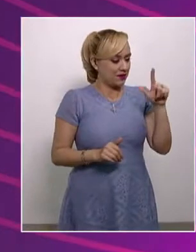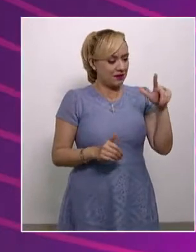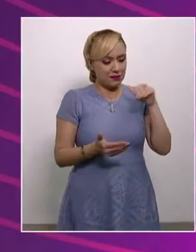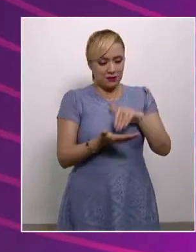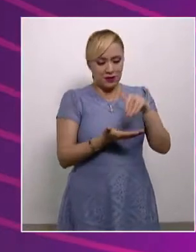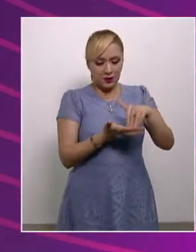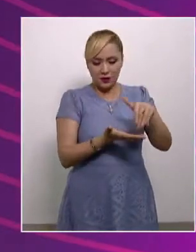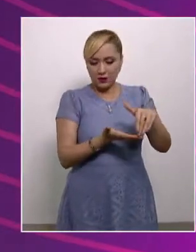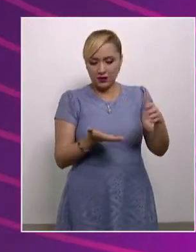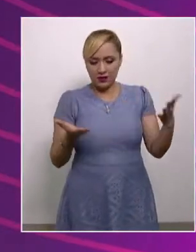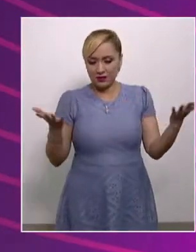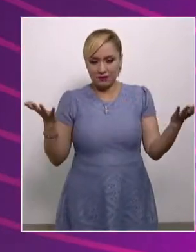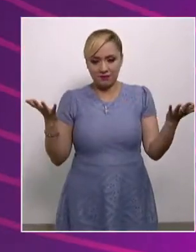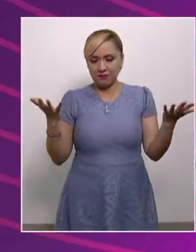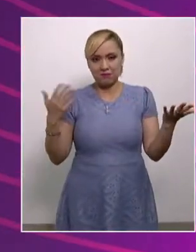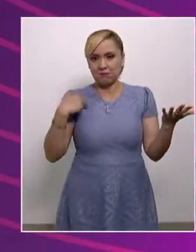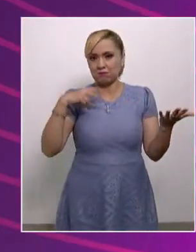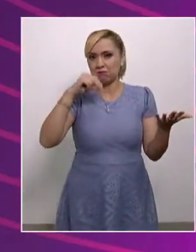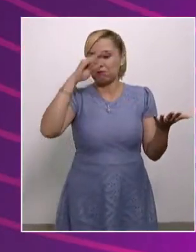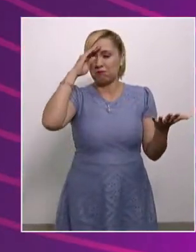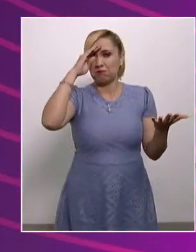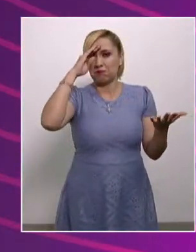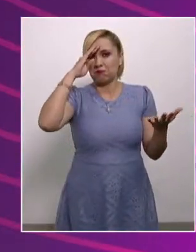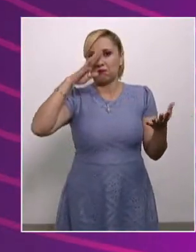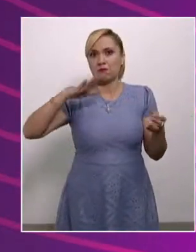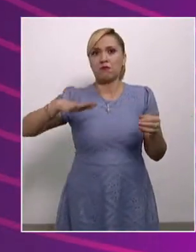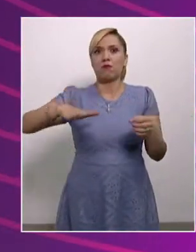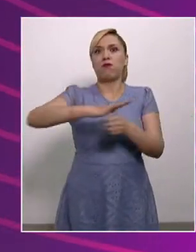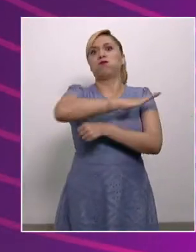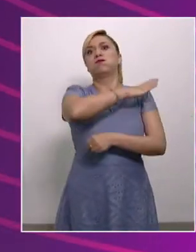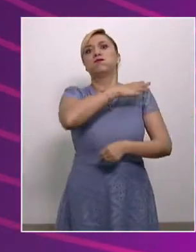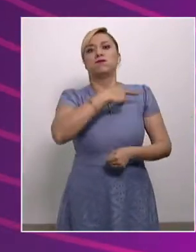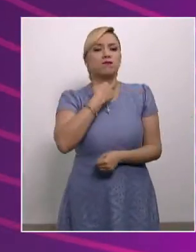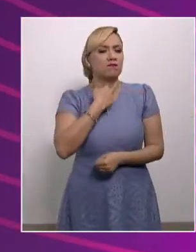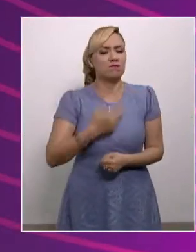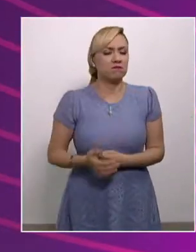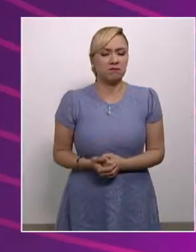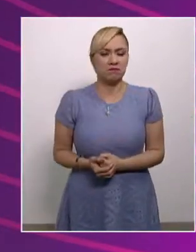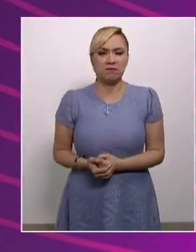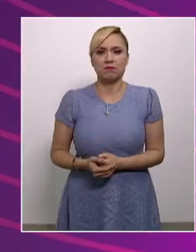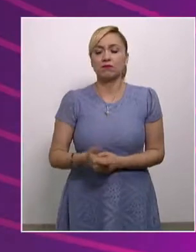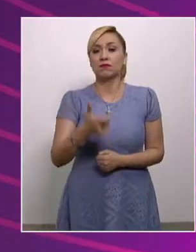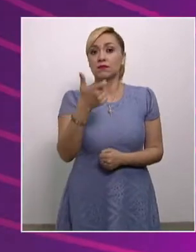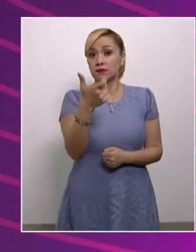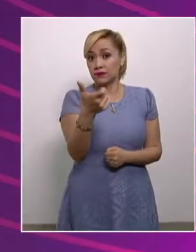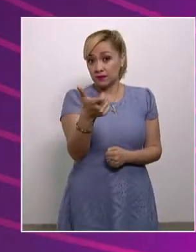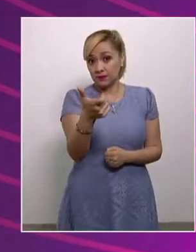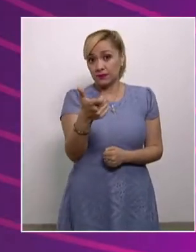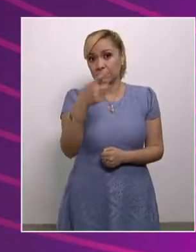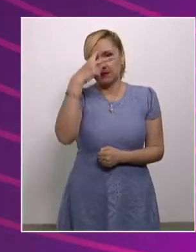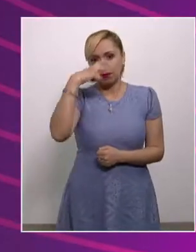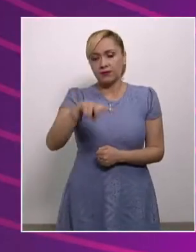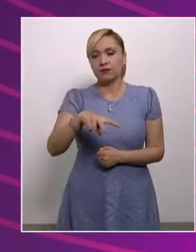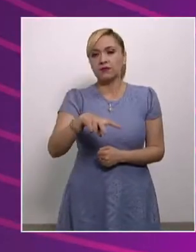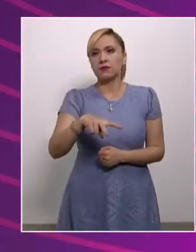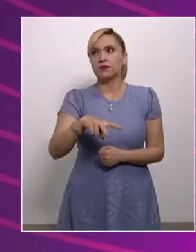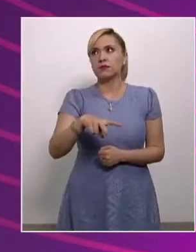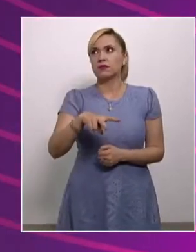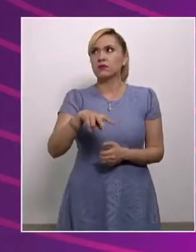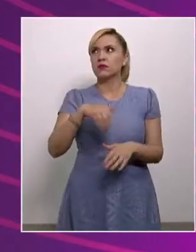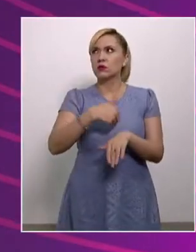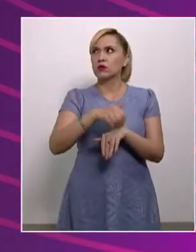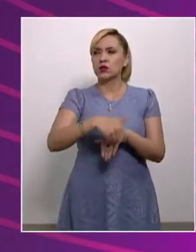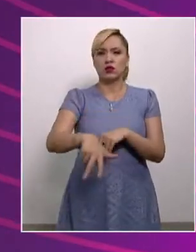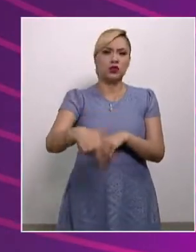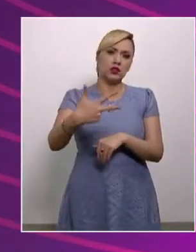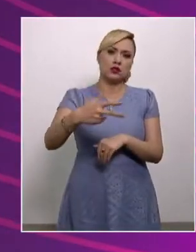que sea un tema demográfico, ¿no? Importante, pero además económicamente México se posiciona entre el número